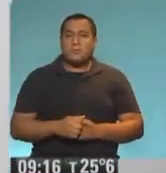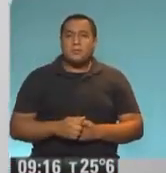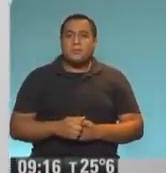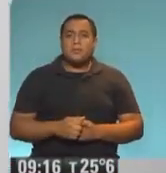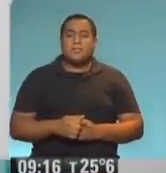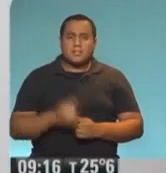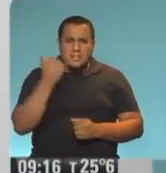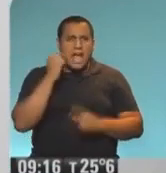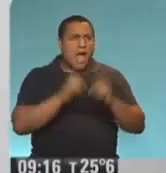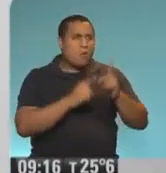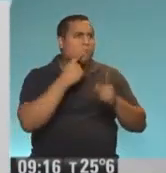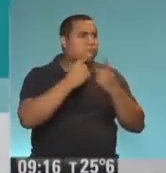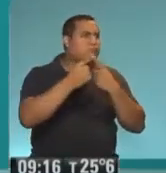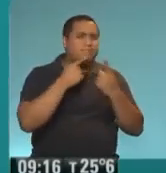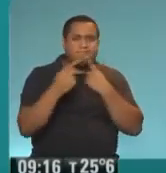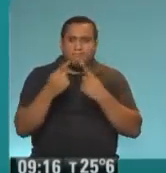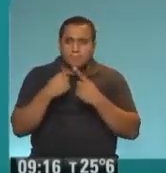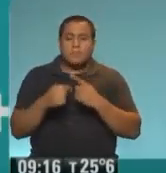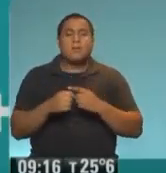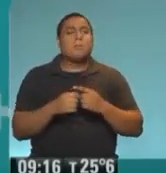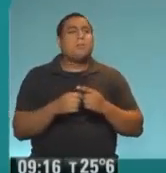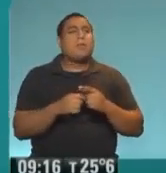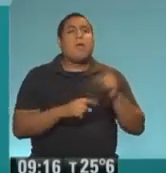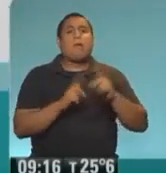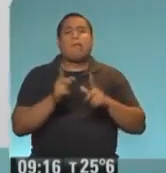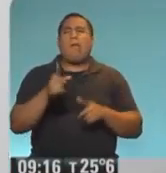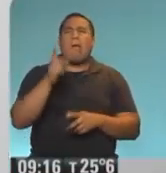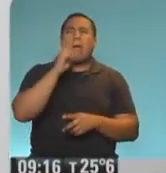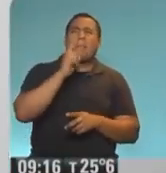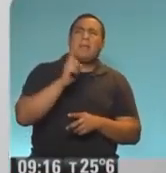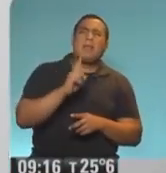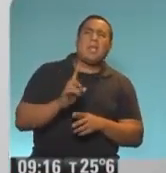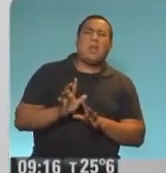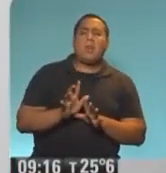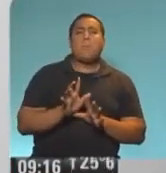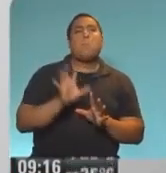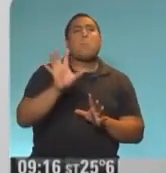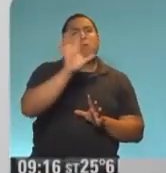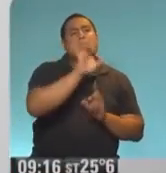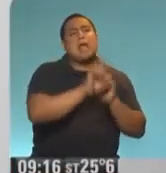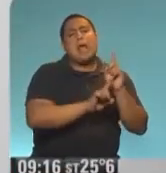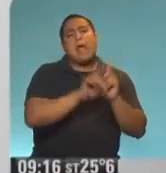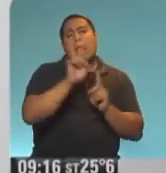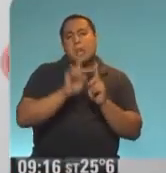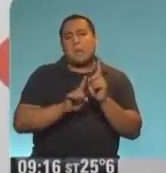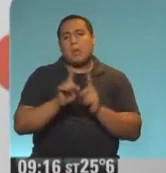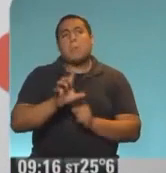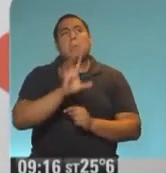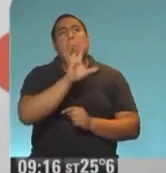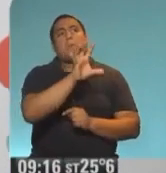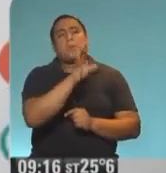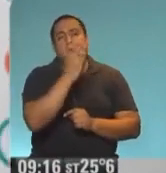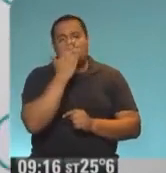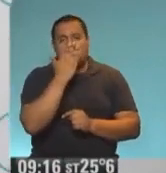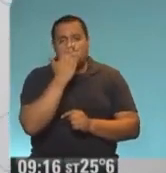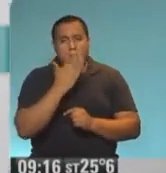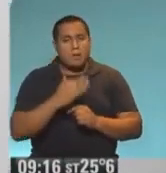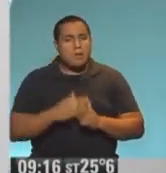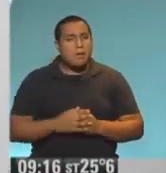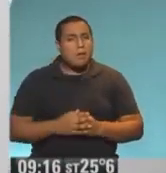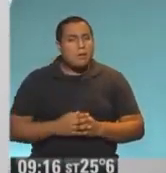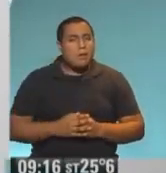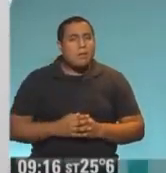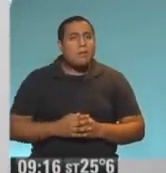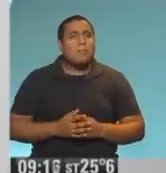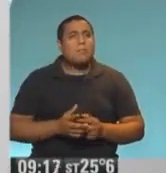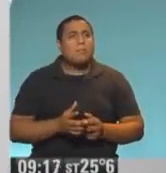algunas encuestas, porque algunos dicen que qué sé yo, que hay mucha inseguridad, ¿no? En algunas provincias hicieron las encuestas, me acuerdo de la provincia de Córdoba, porque es una